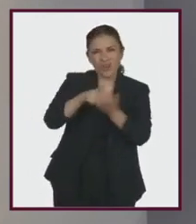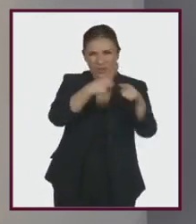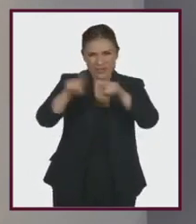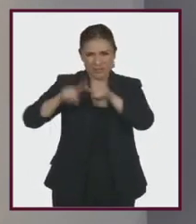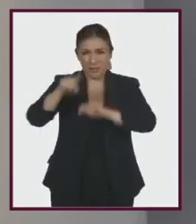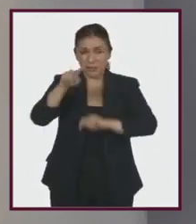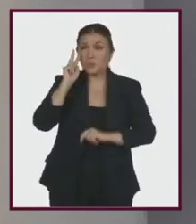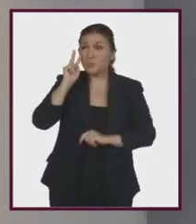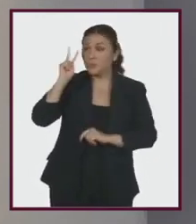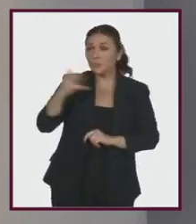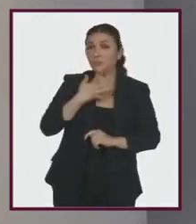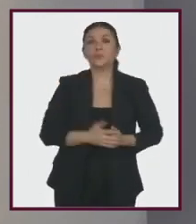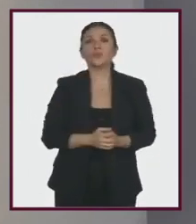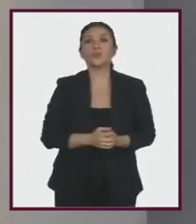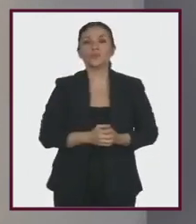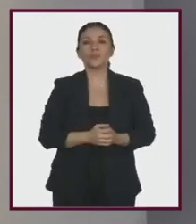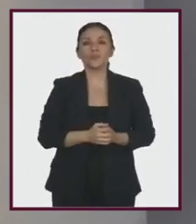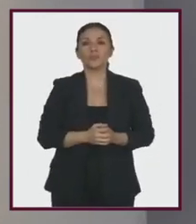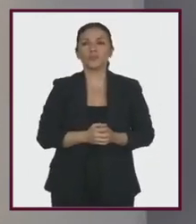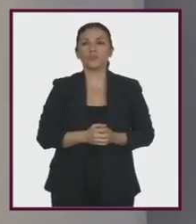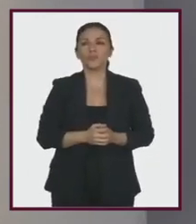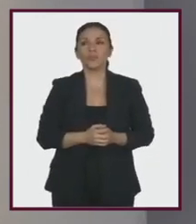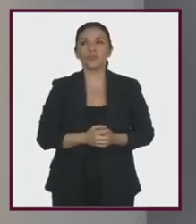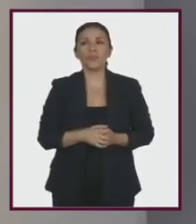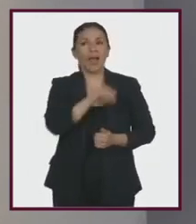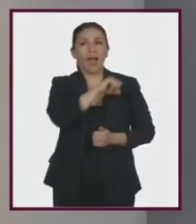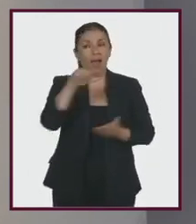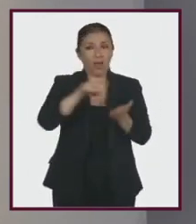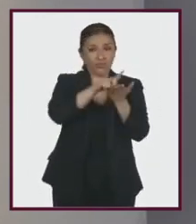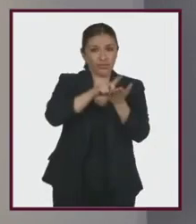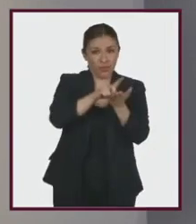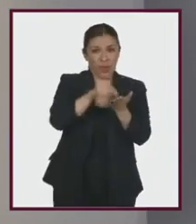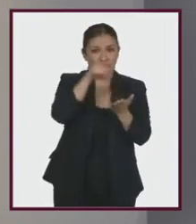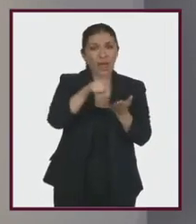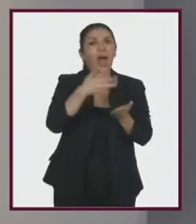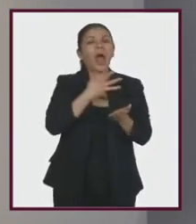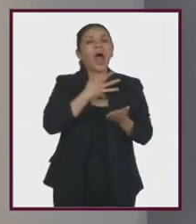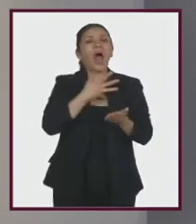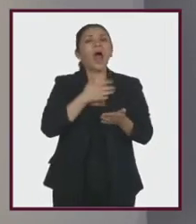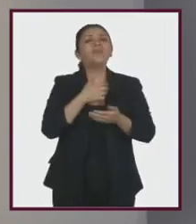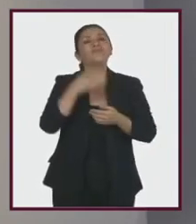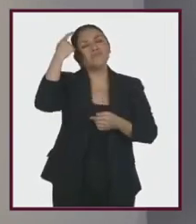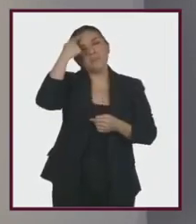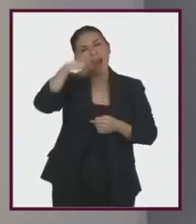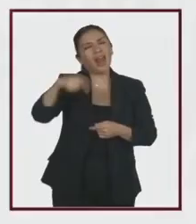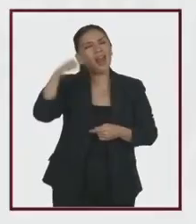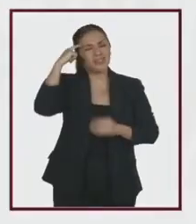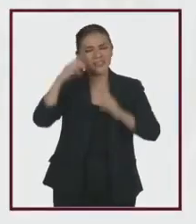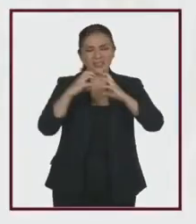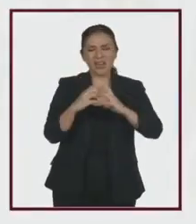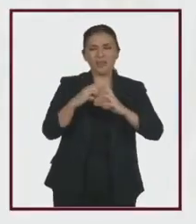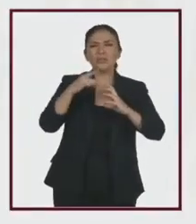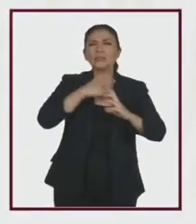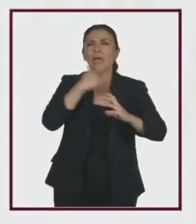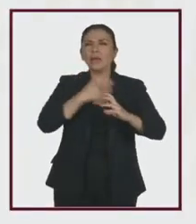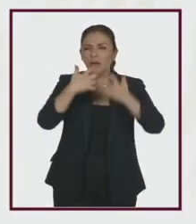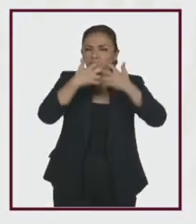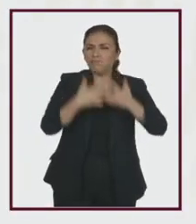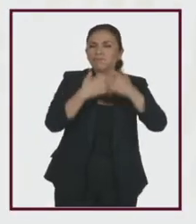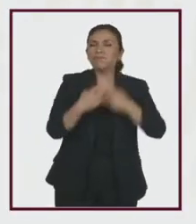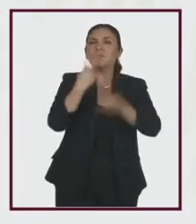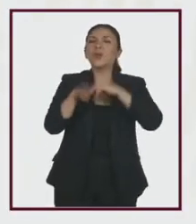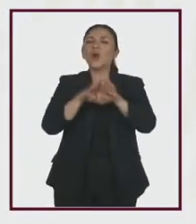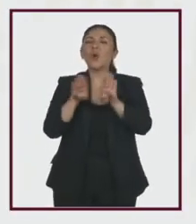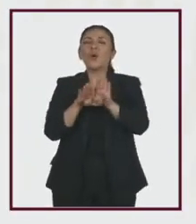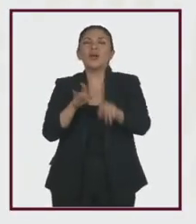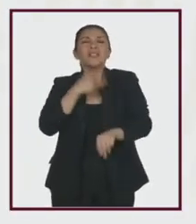que hay las sustancias en sí mismas van a actuar en un área del cerebro que nos produce el placer. Y entonces van a producir una